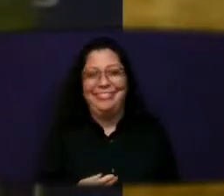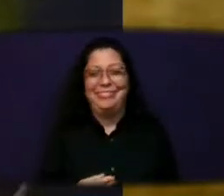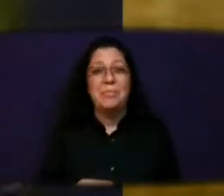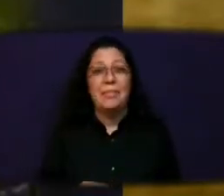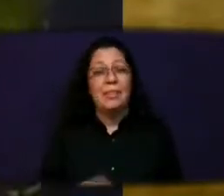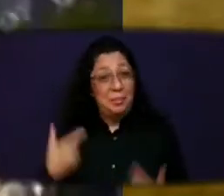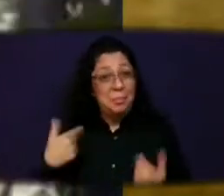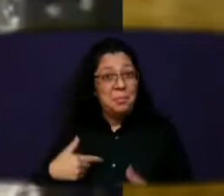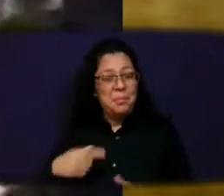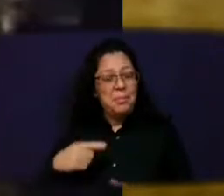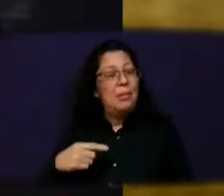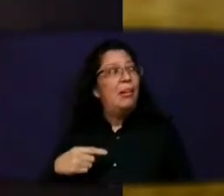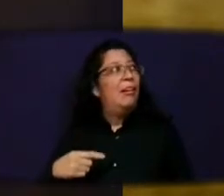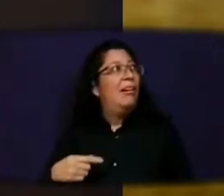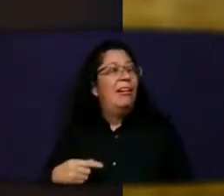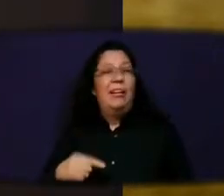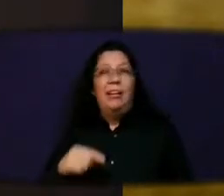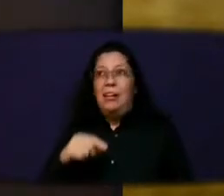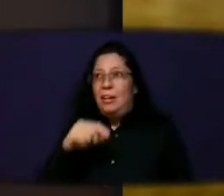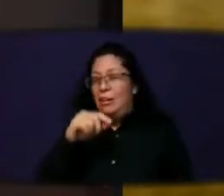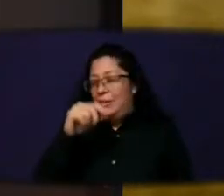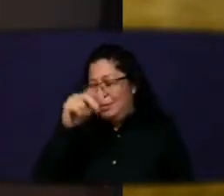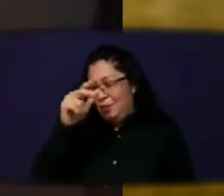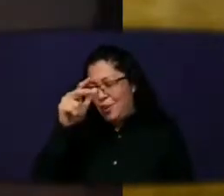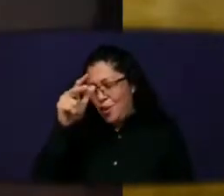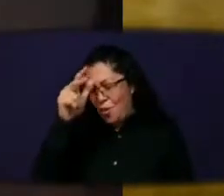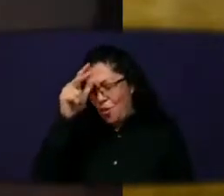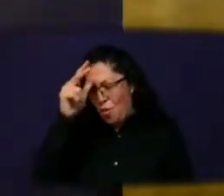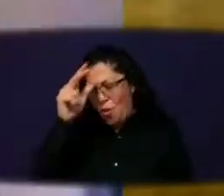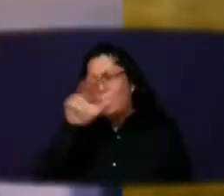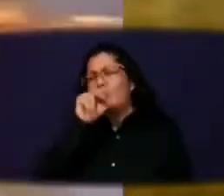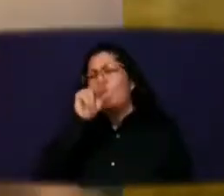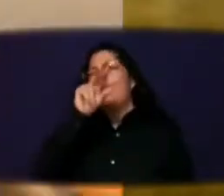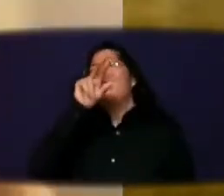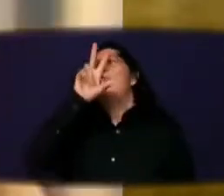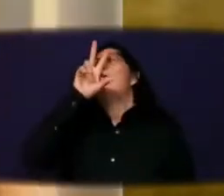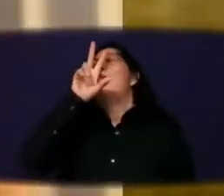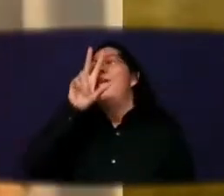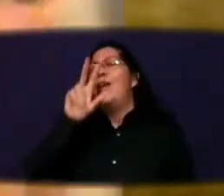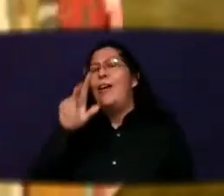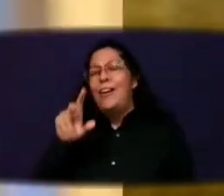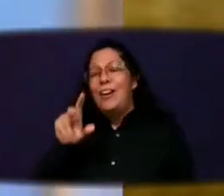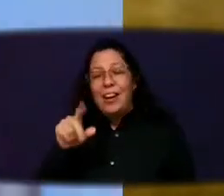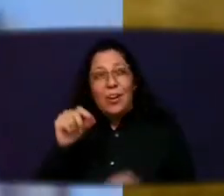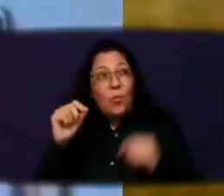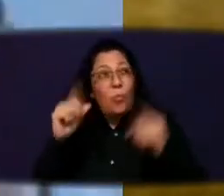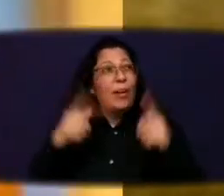me despierto al sonido de los kikiriki de los gallos por la mañana.